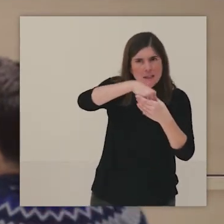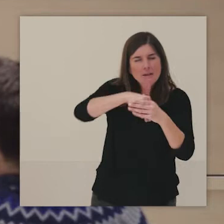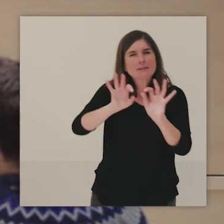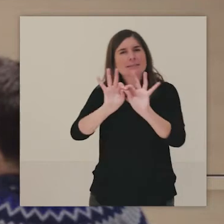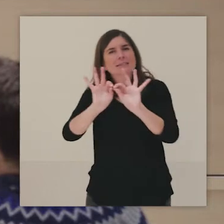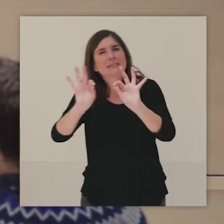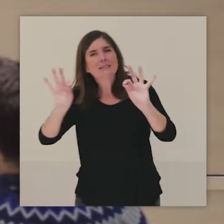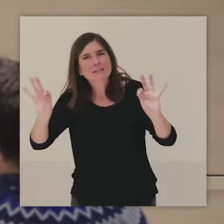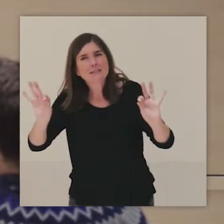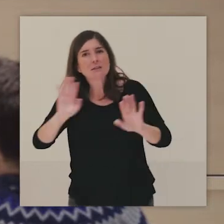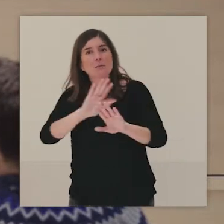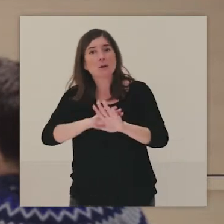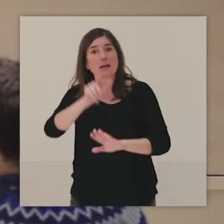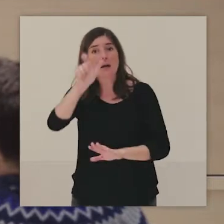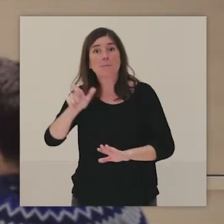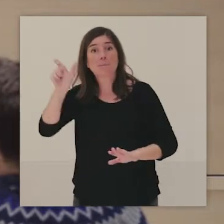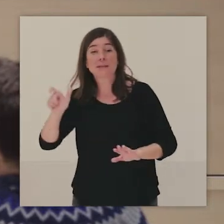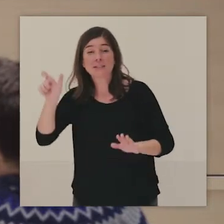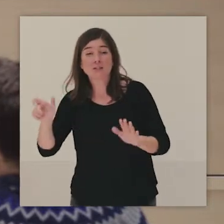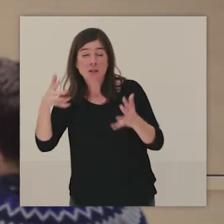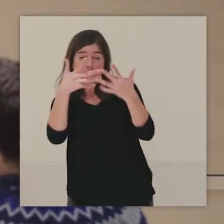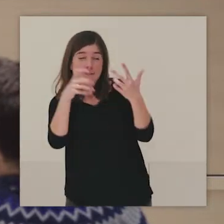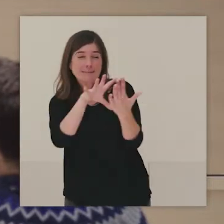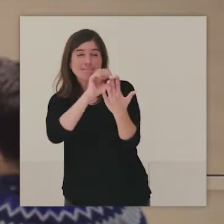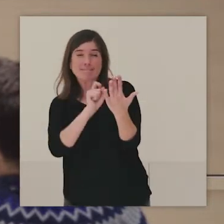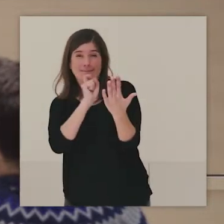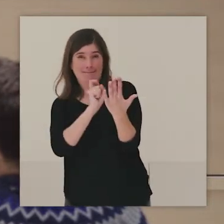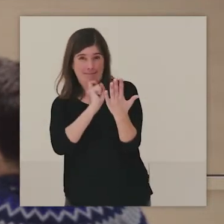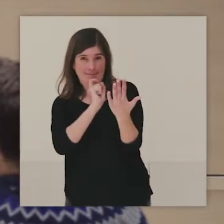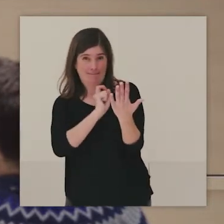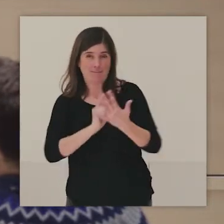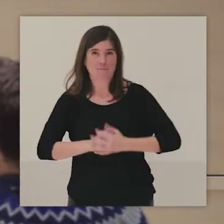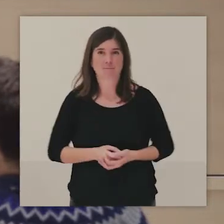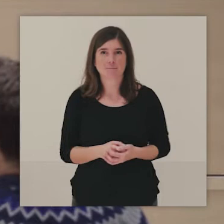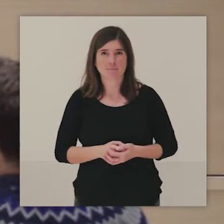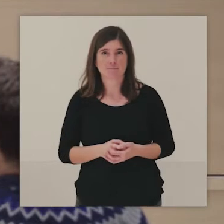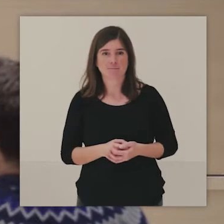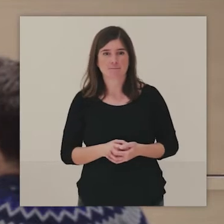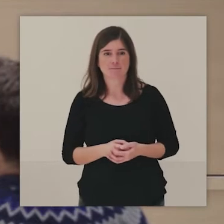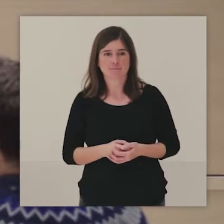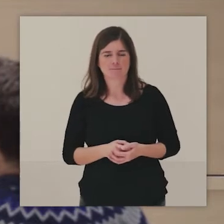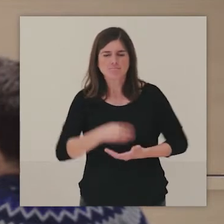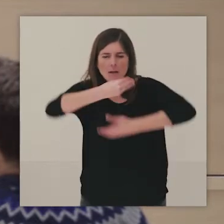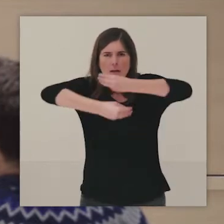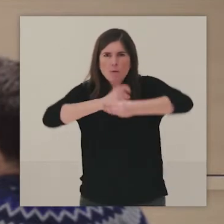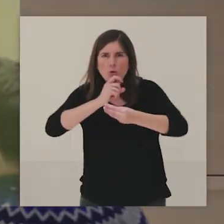sean sencillos para personas que tienen dificultad de comprensión. ¿Y cómo debemos